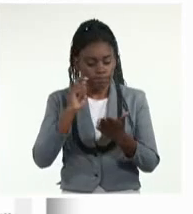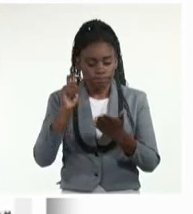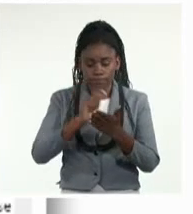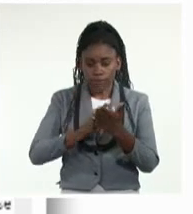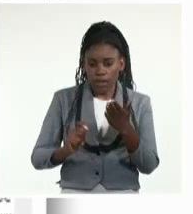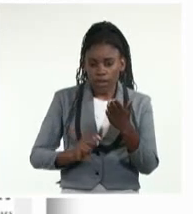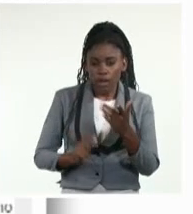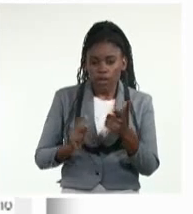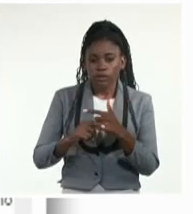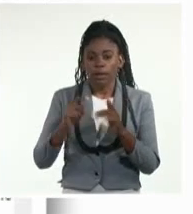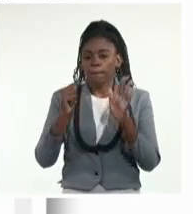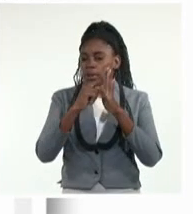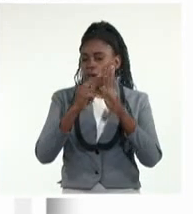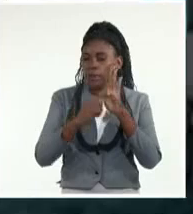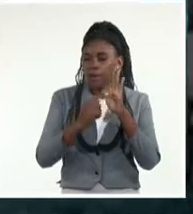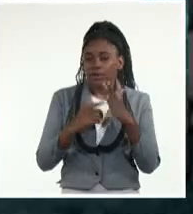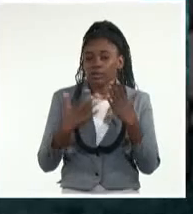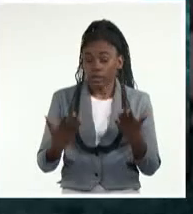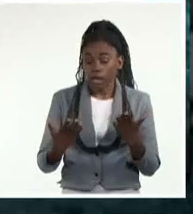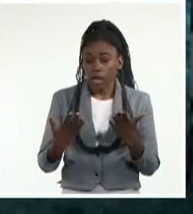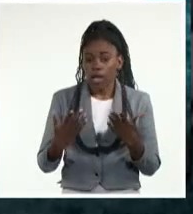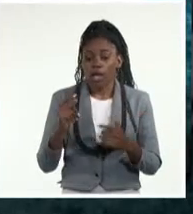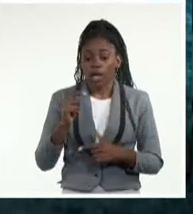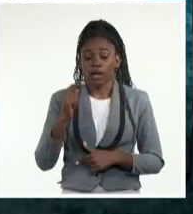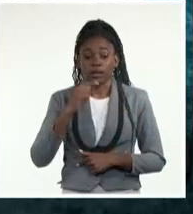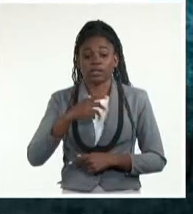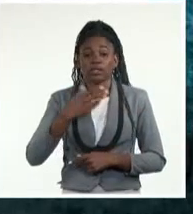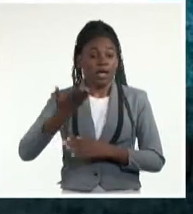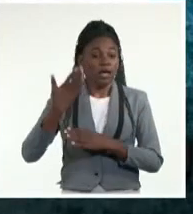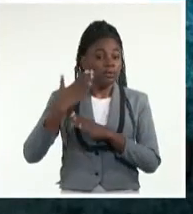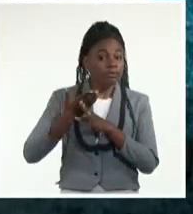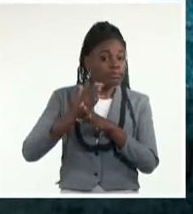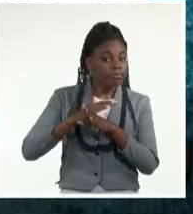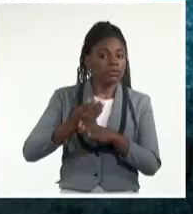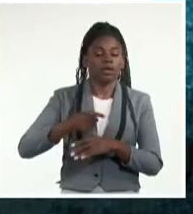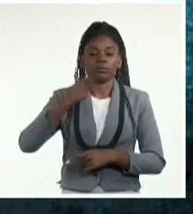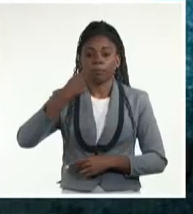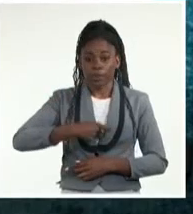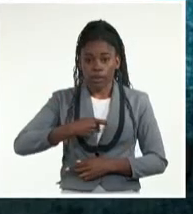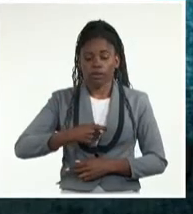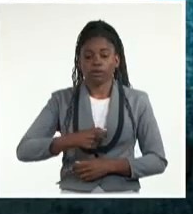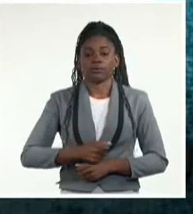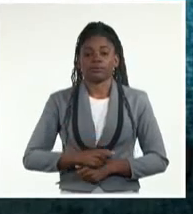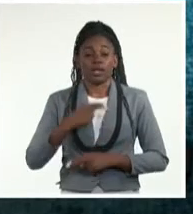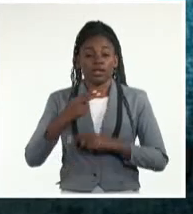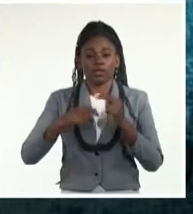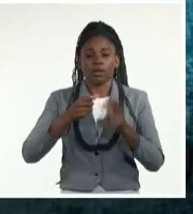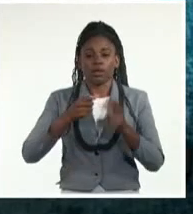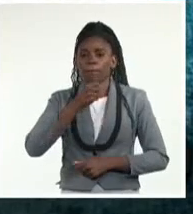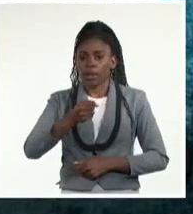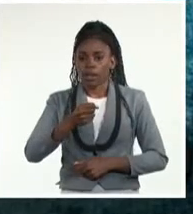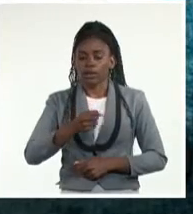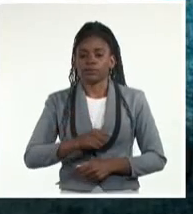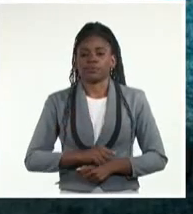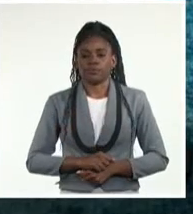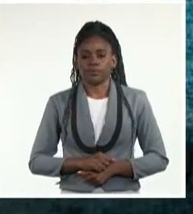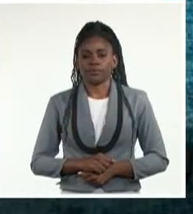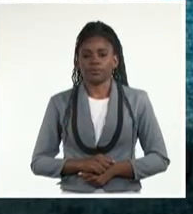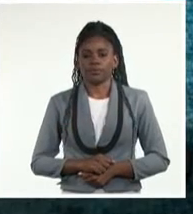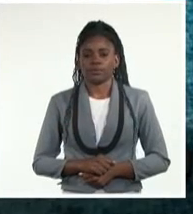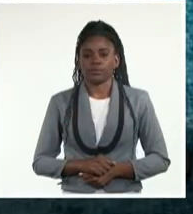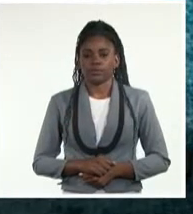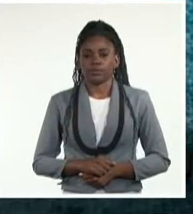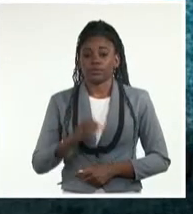detalle la actuación típica del ente demandante y con ello la identificación del accionar de un fondo buitre.